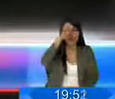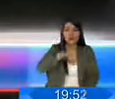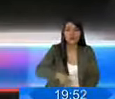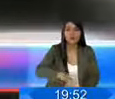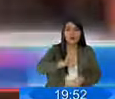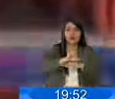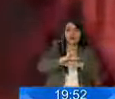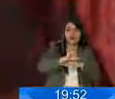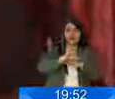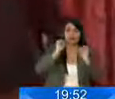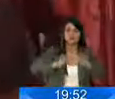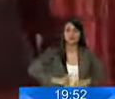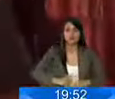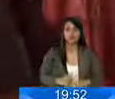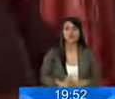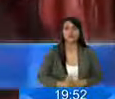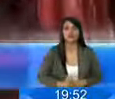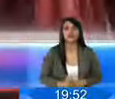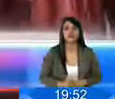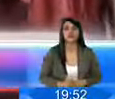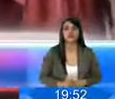nuestro país.